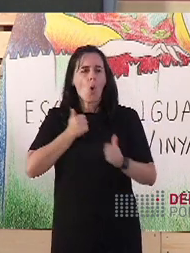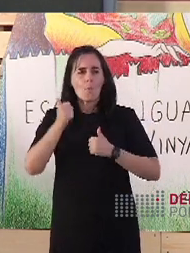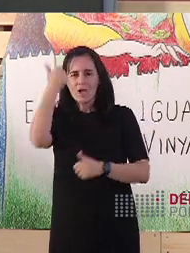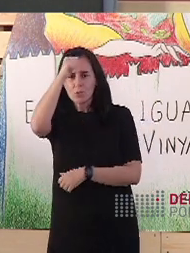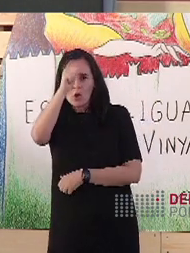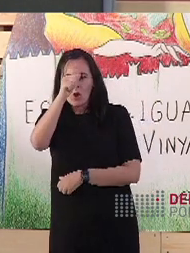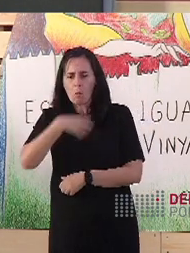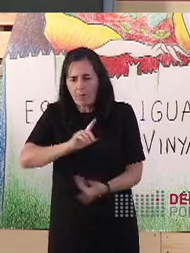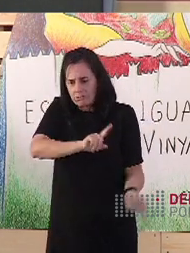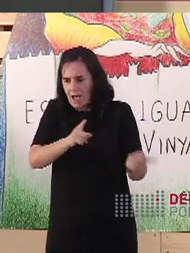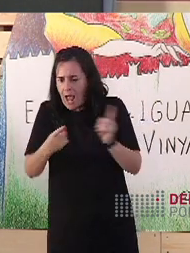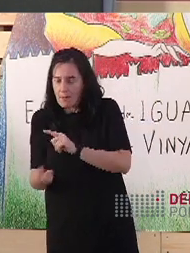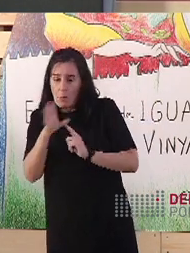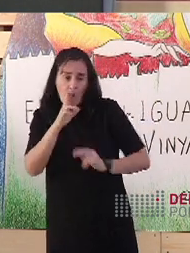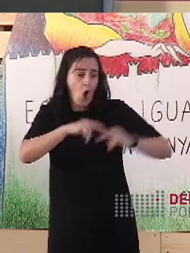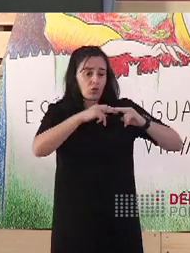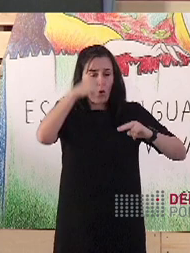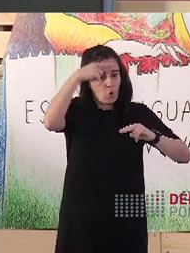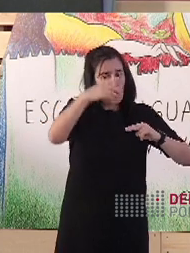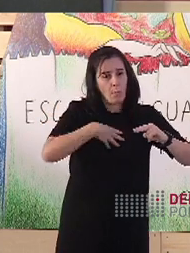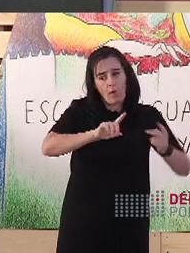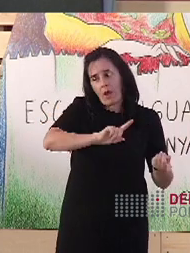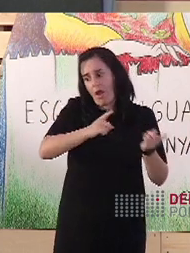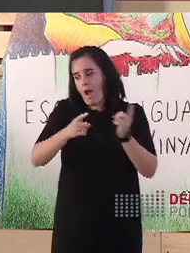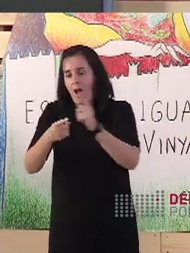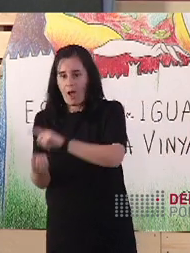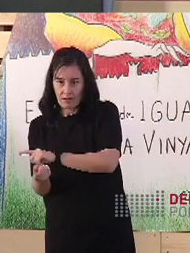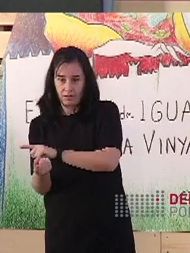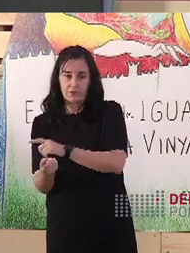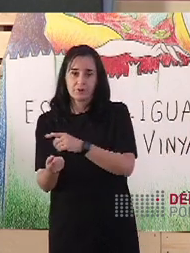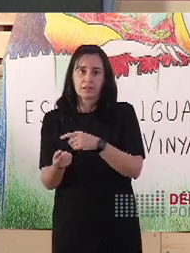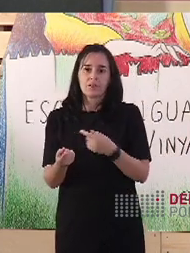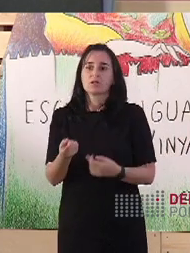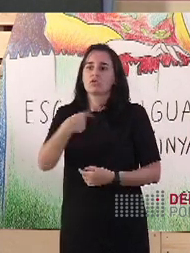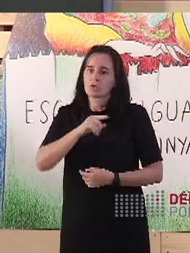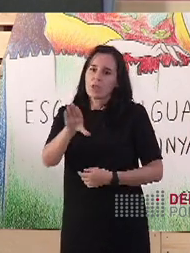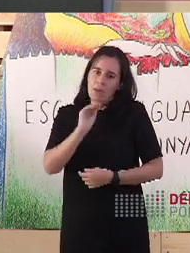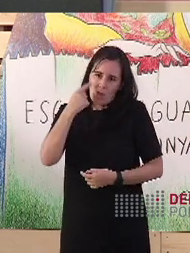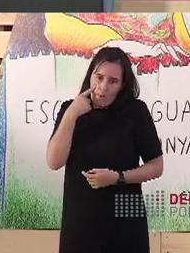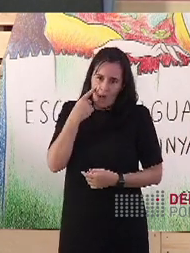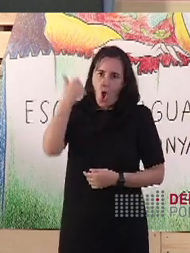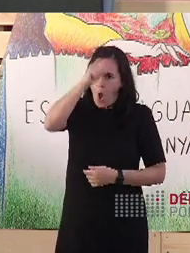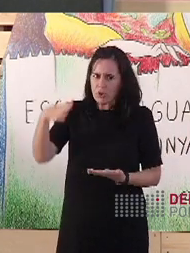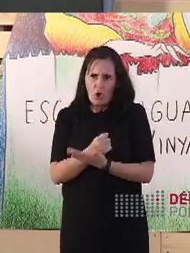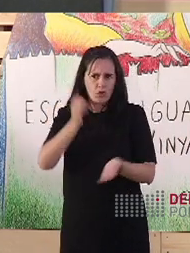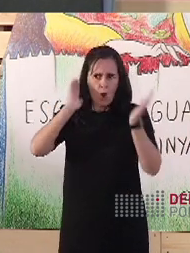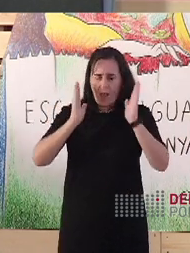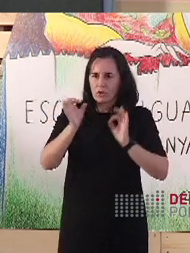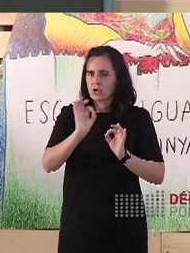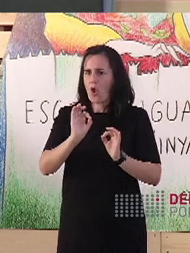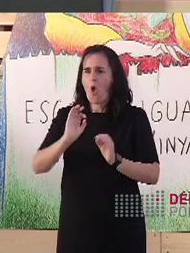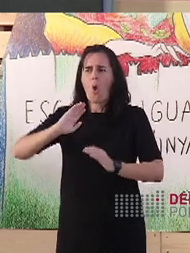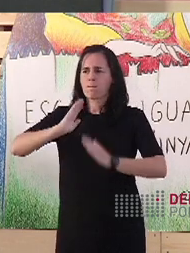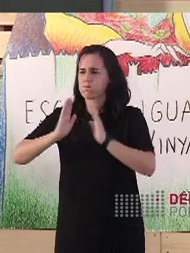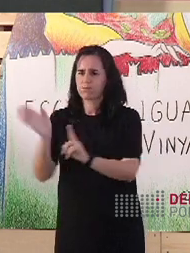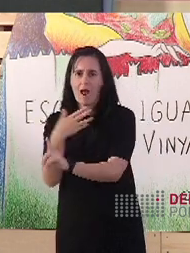puesto que es una construcción cultural. Partiendo de esa base, entendemos, por supuesto, que no todos los hombres son violentos, que no todos los hombres ejercen